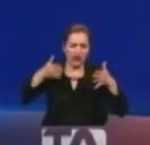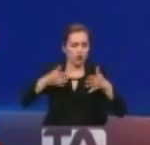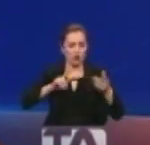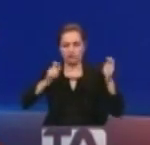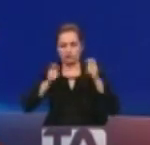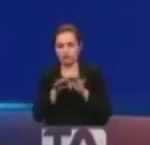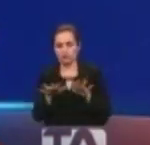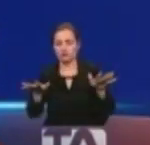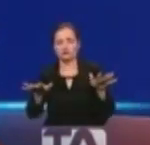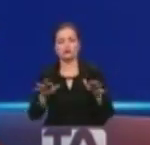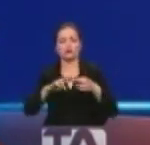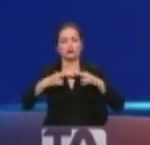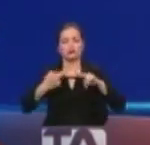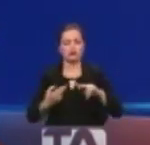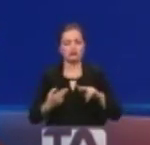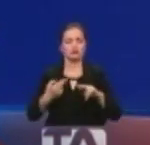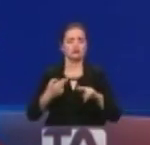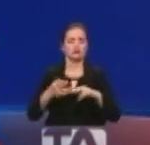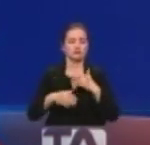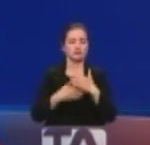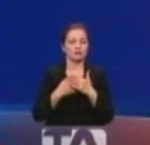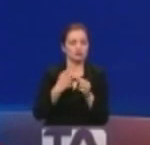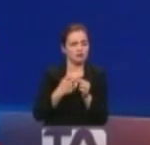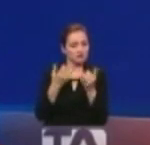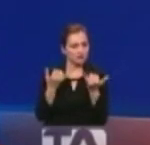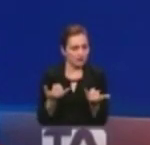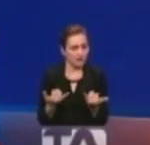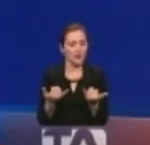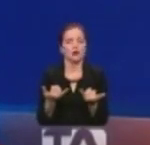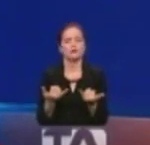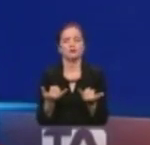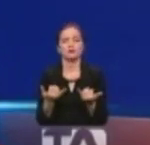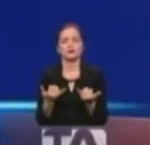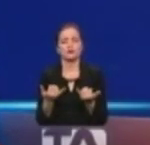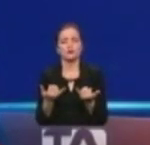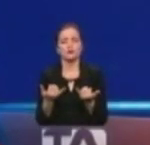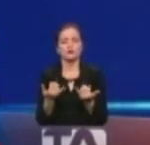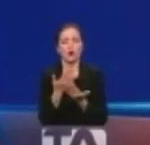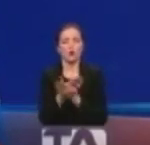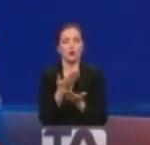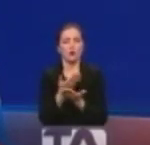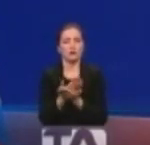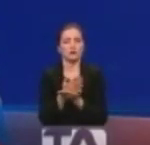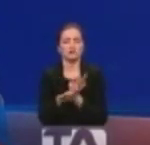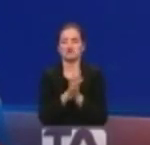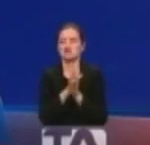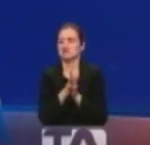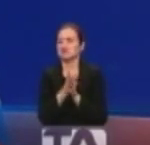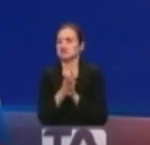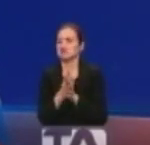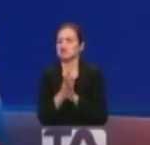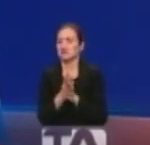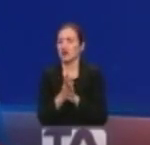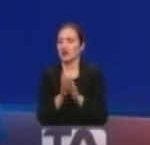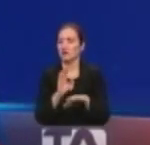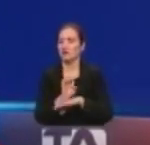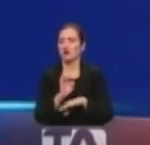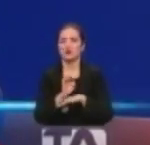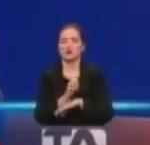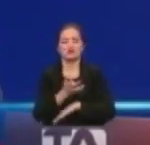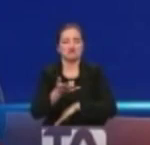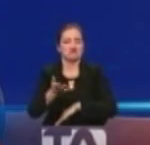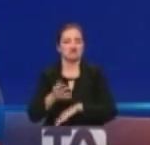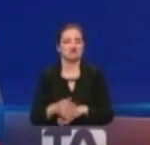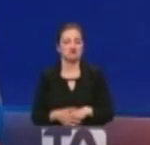planteó la reforma del Estado. Quito en este siglo no ha sido capaz de proponer absolutamente nada al país. Y este